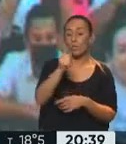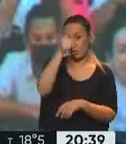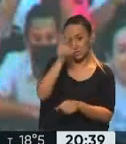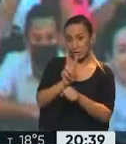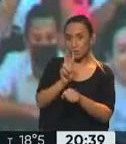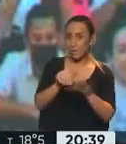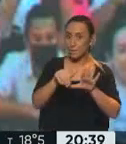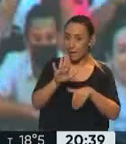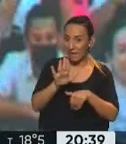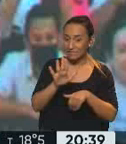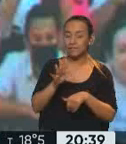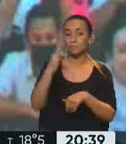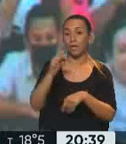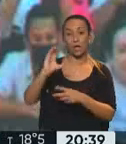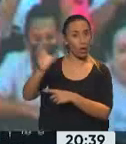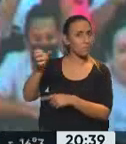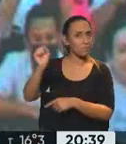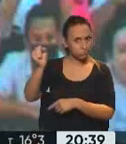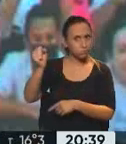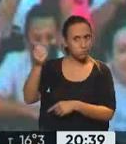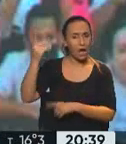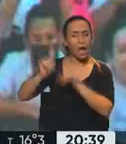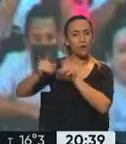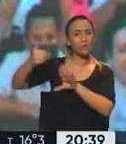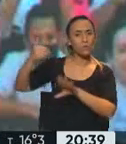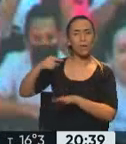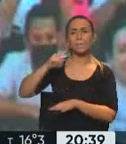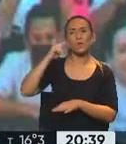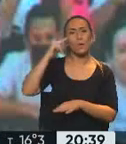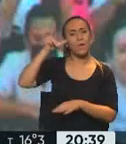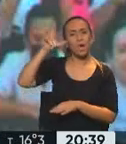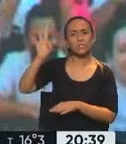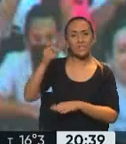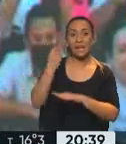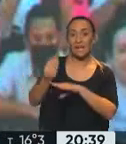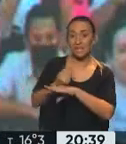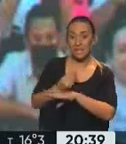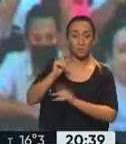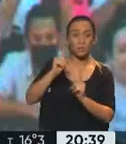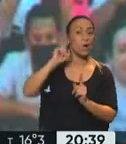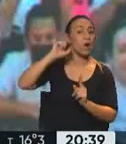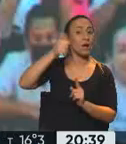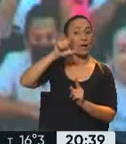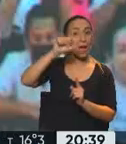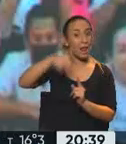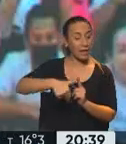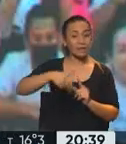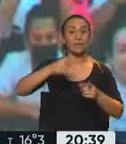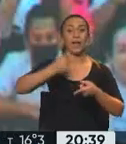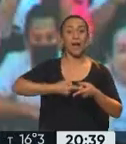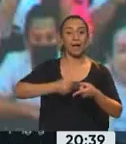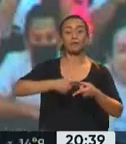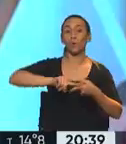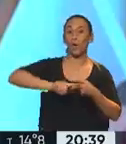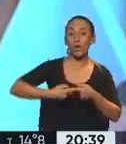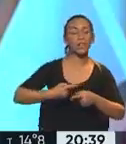porque recordemos que en Colombia ya pasó con candidatos que lideraban a fines de los 80. Estamos claro. Hablando de Galán, que fue asesinado claro. En pleno acto